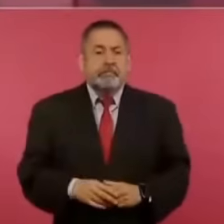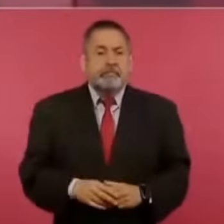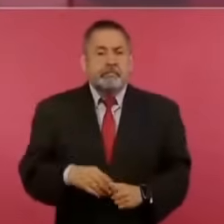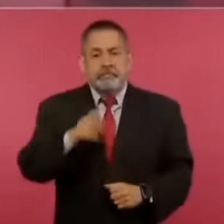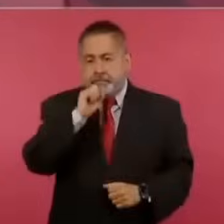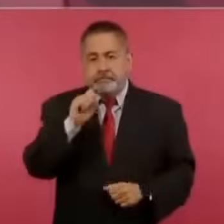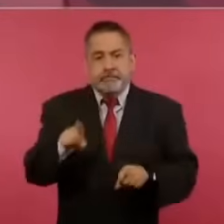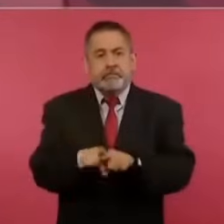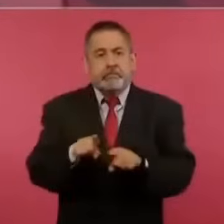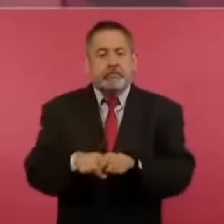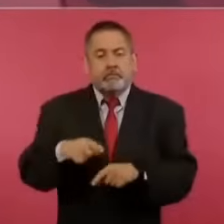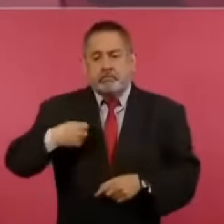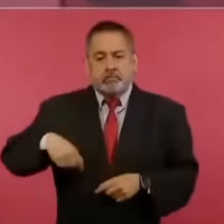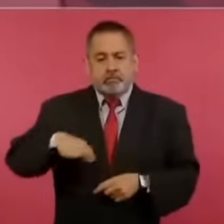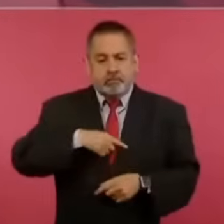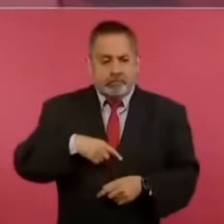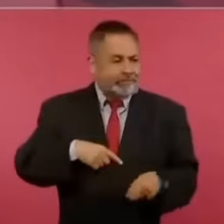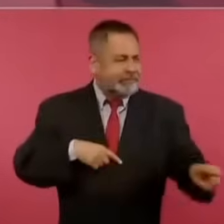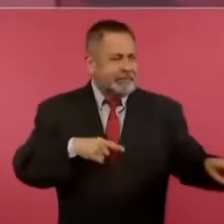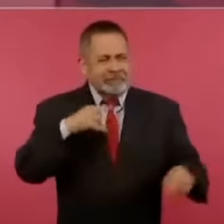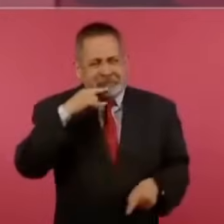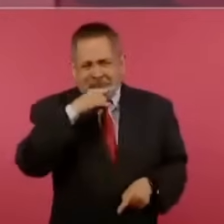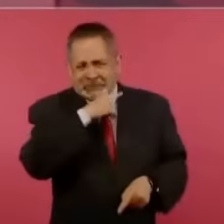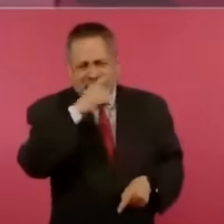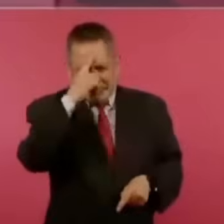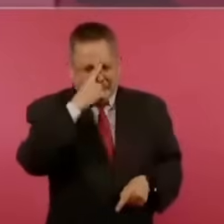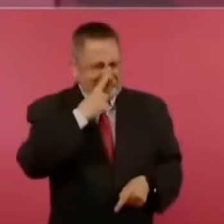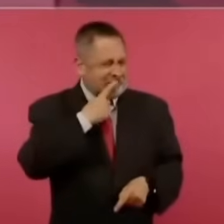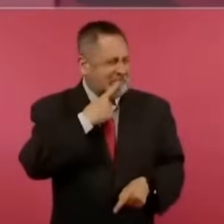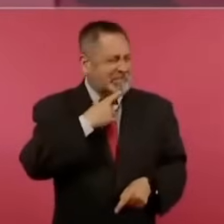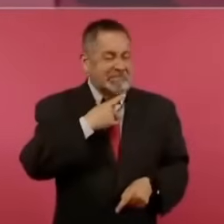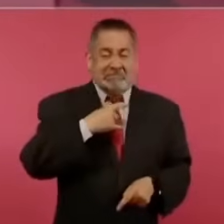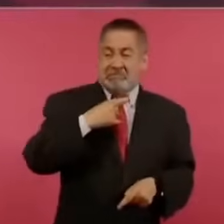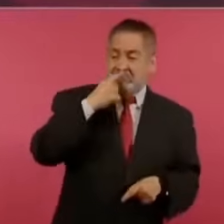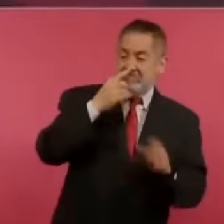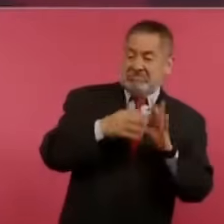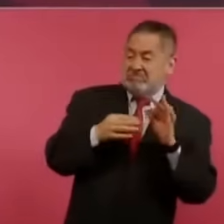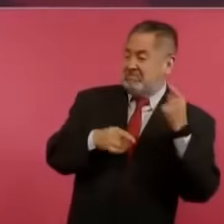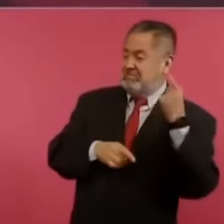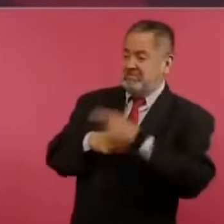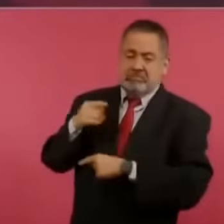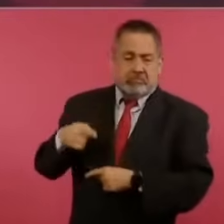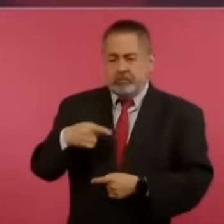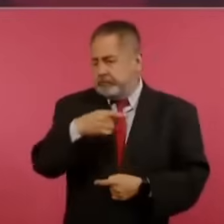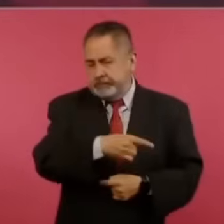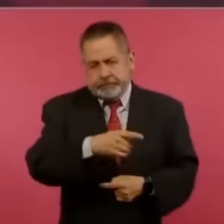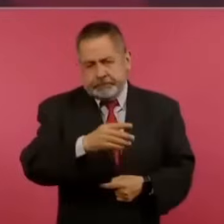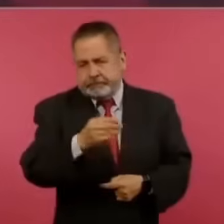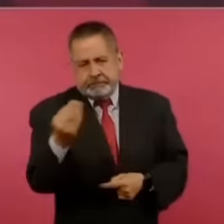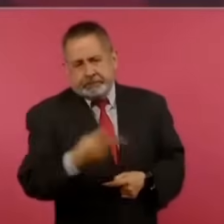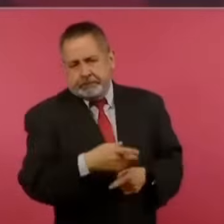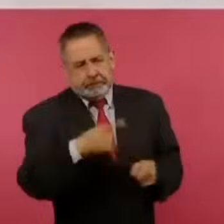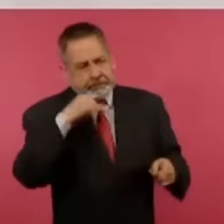enfrentando el cinismo, el cretinismo, la hipocresía,